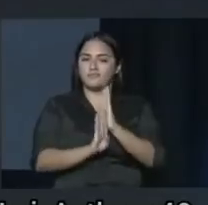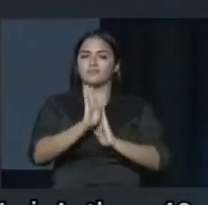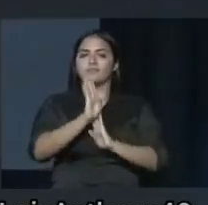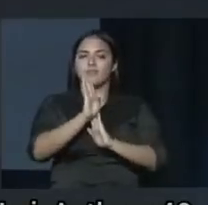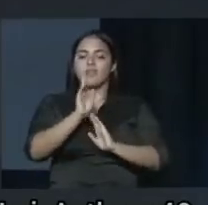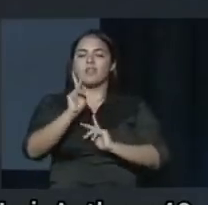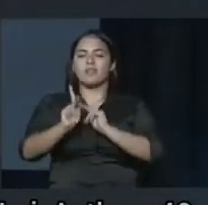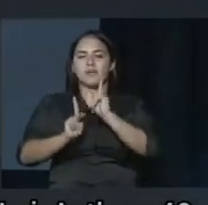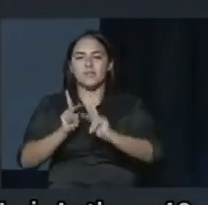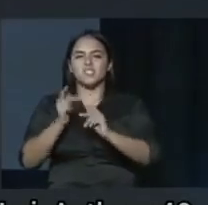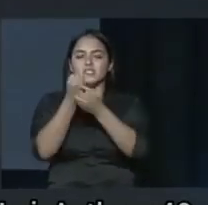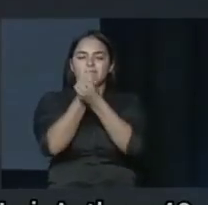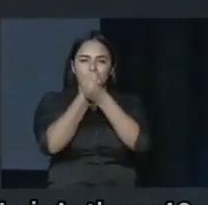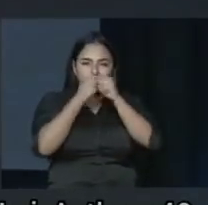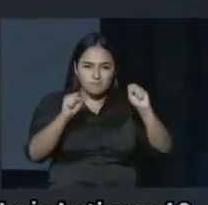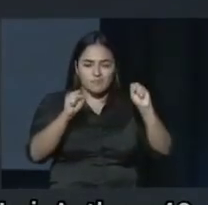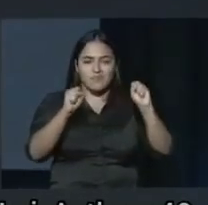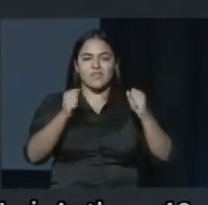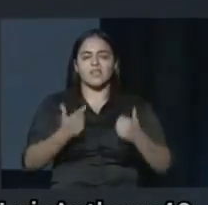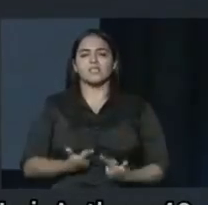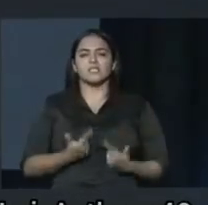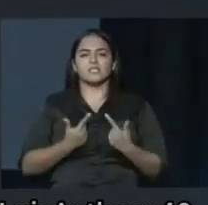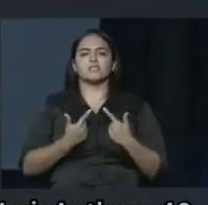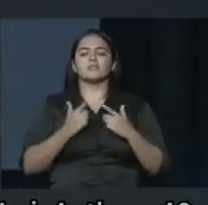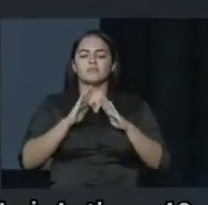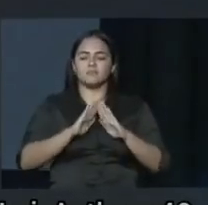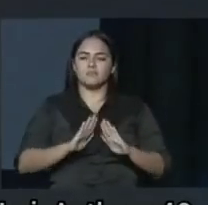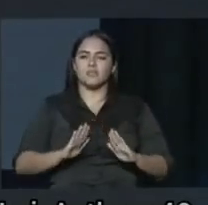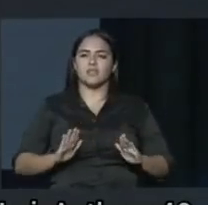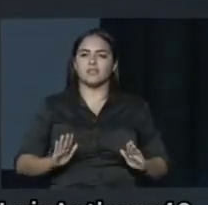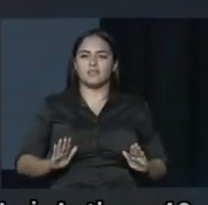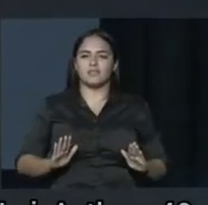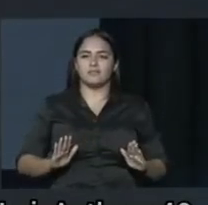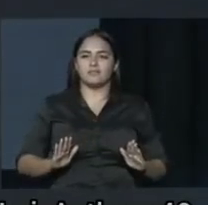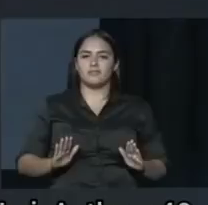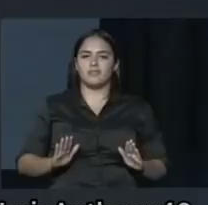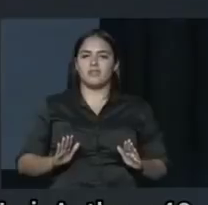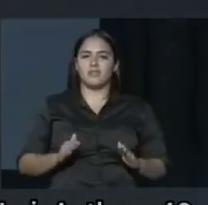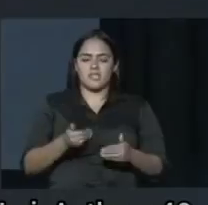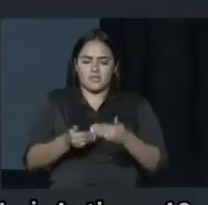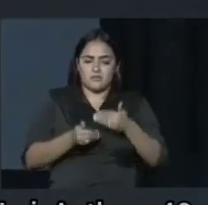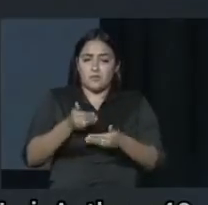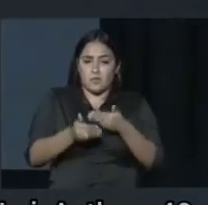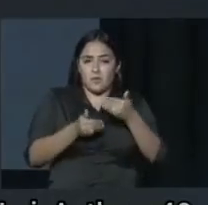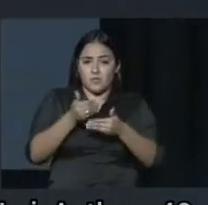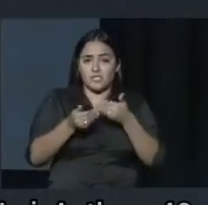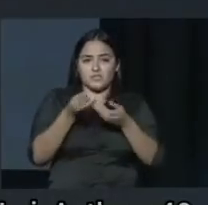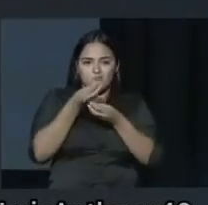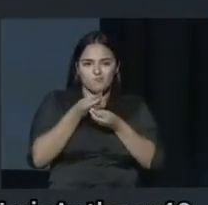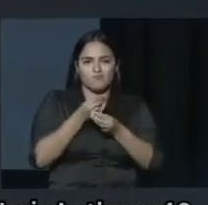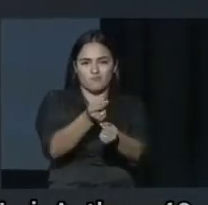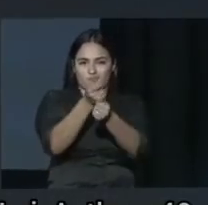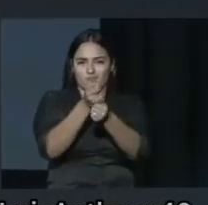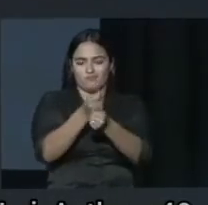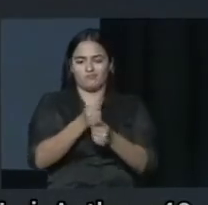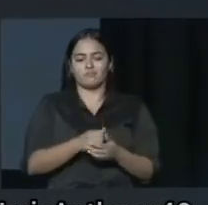se sienta segura y pueda vivir digna y plenamente, donde se agilice la reconstrucción, donde